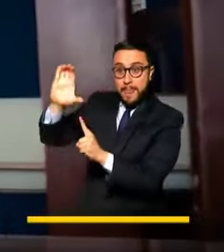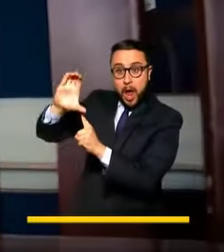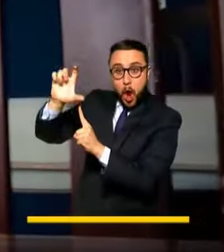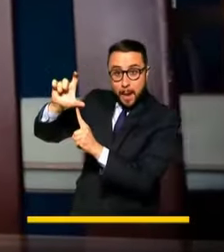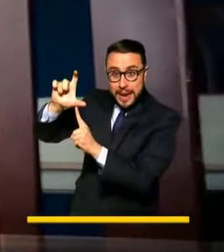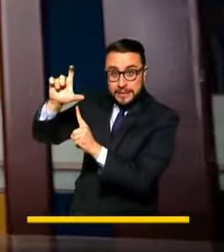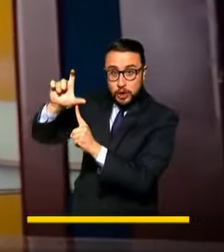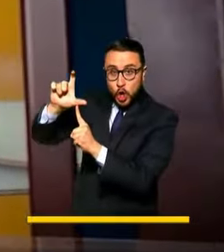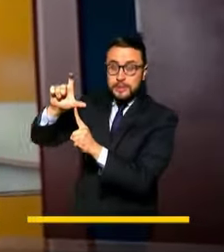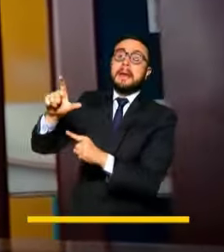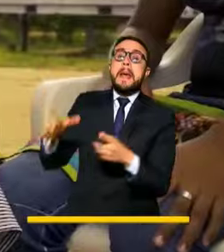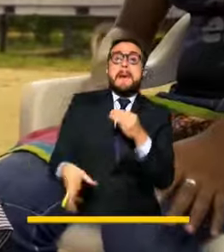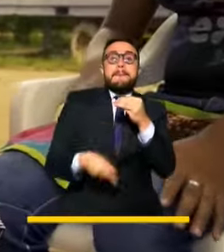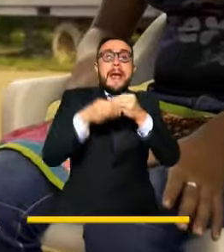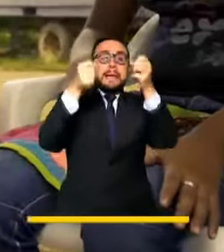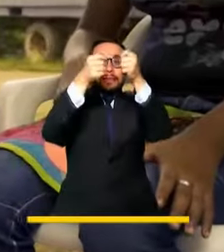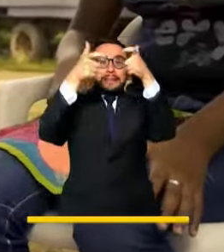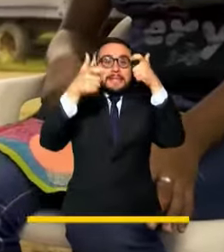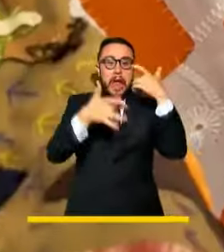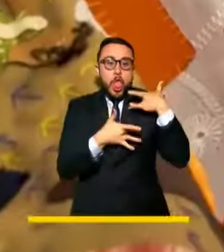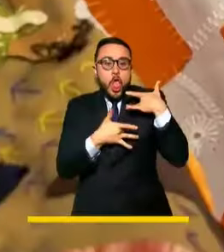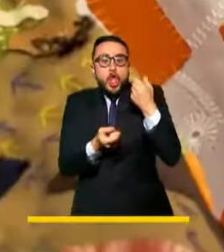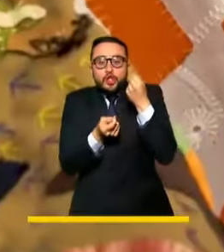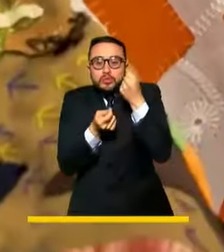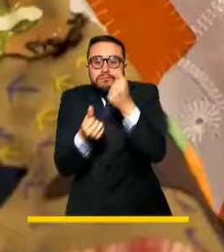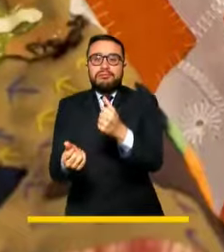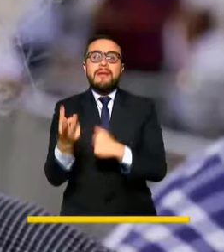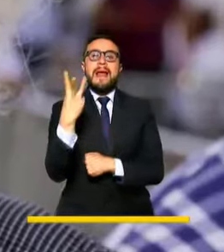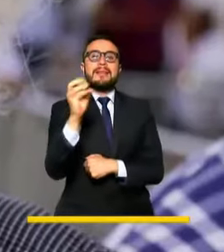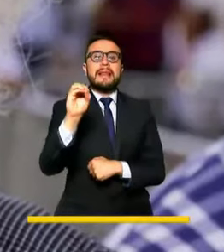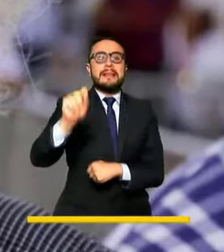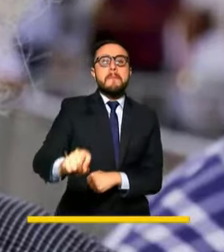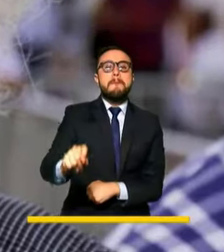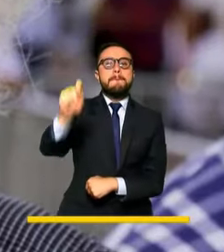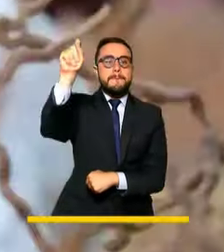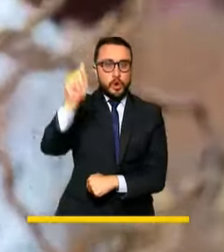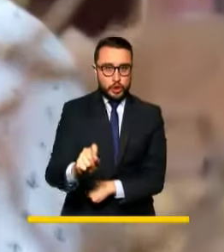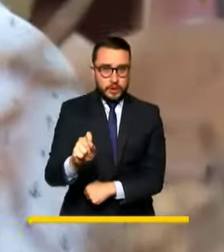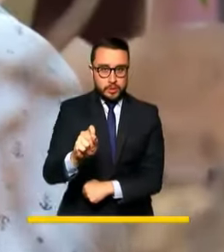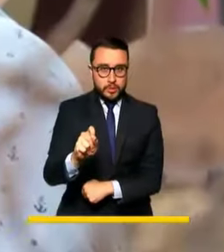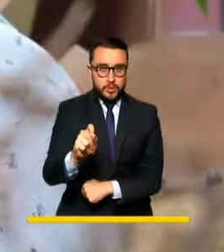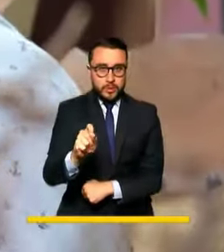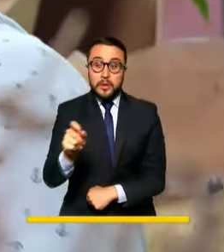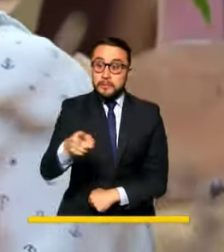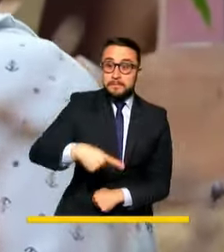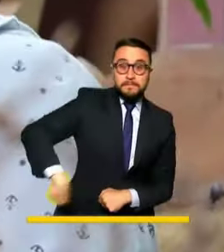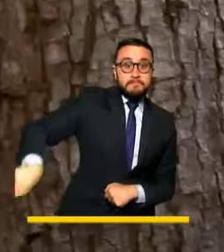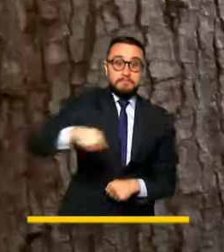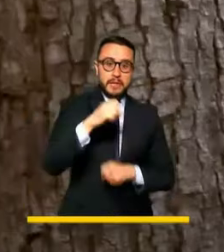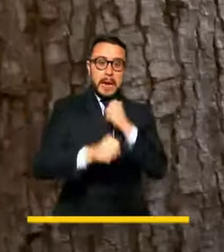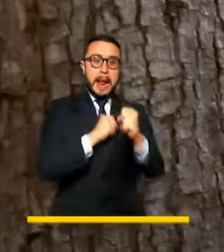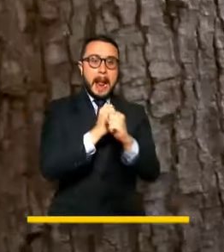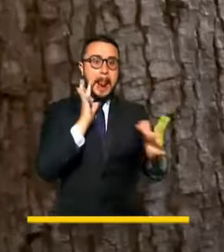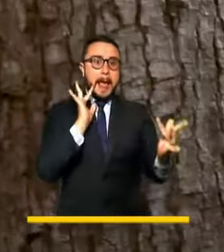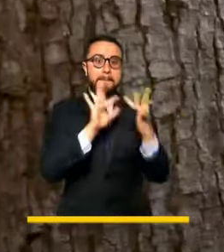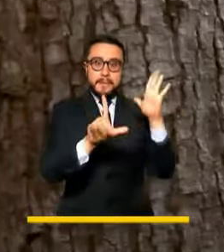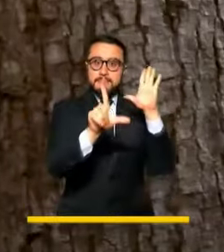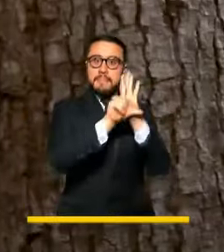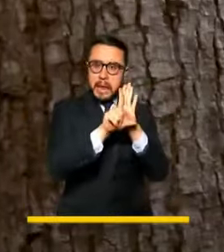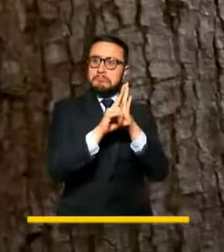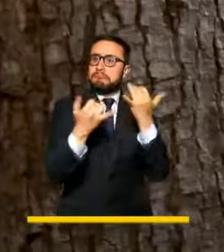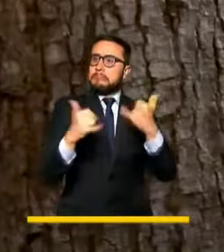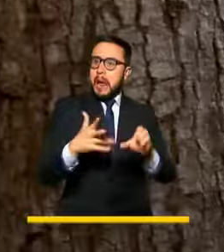subsidio que le entregará el Estado de hasta el 30% en el momento de cumplir su edad de retiro.